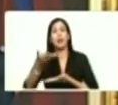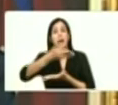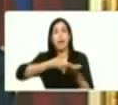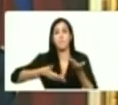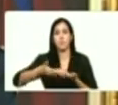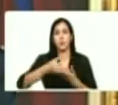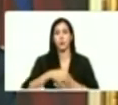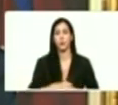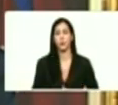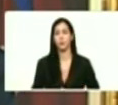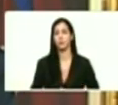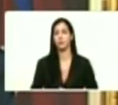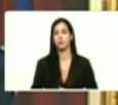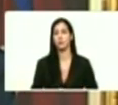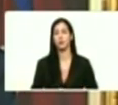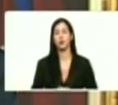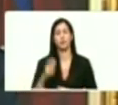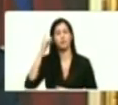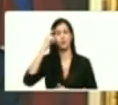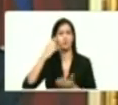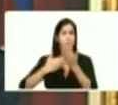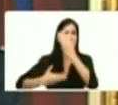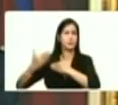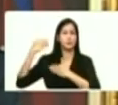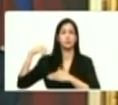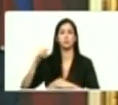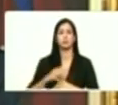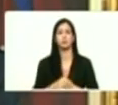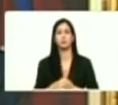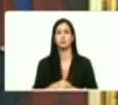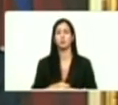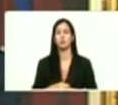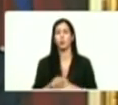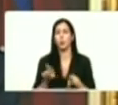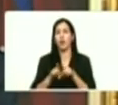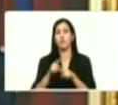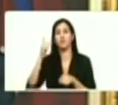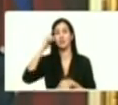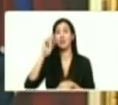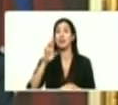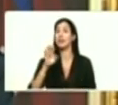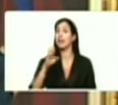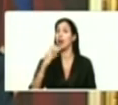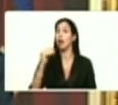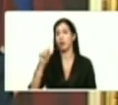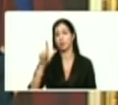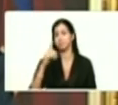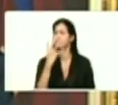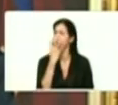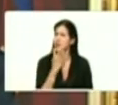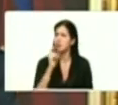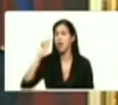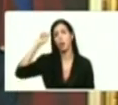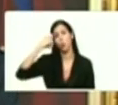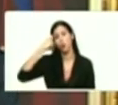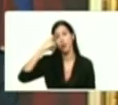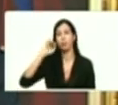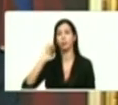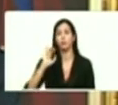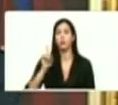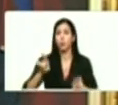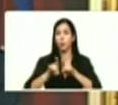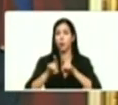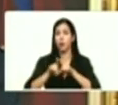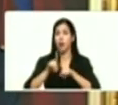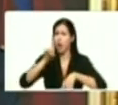de las épocas como el de Recadi conocido tristemente recordado algunas de estas